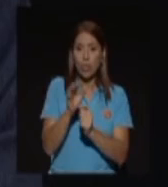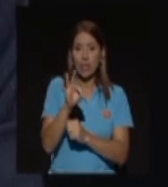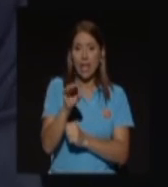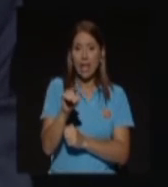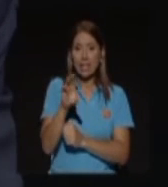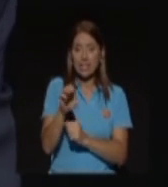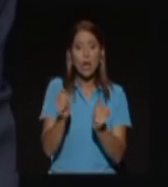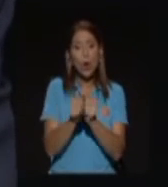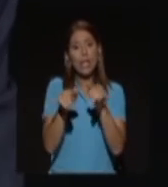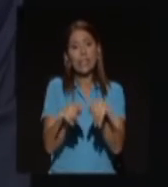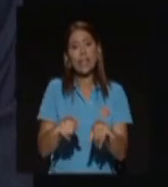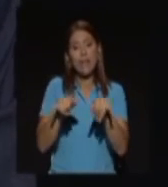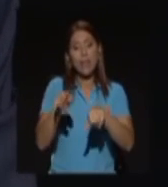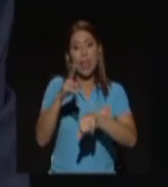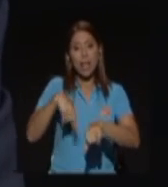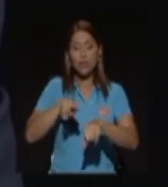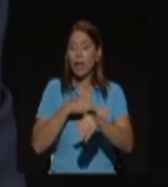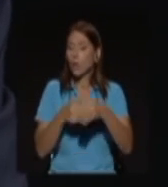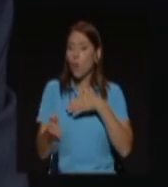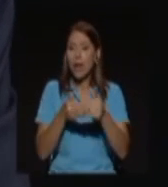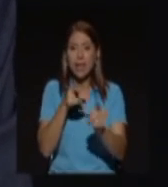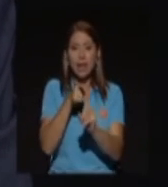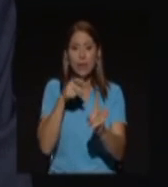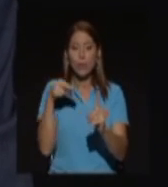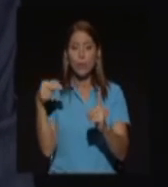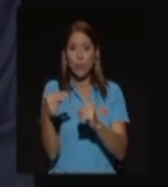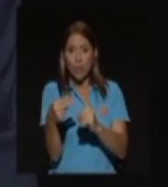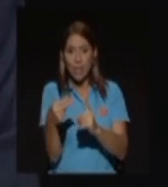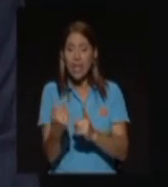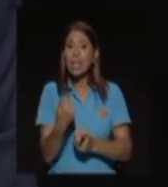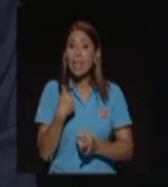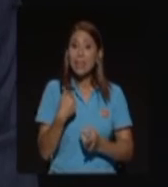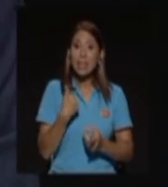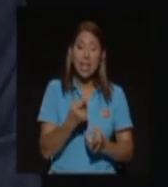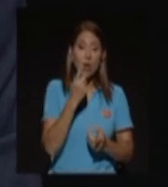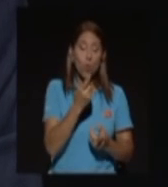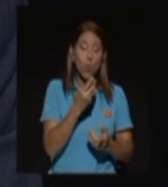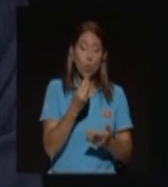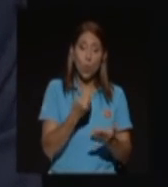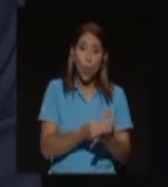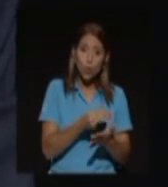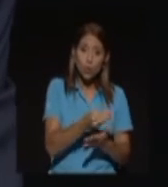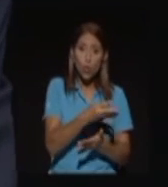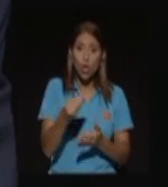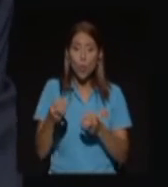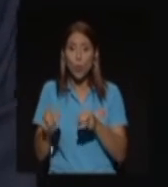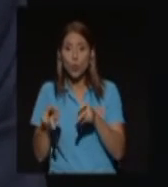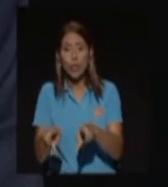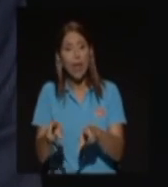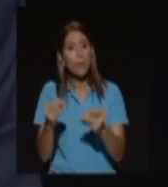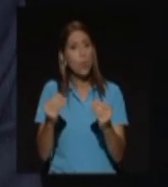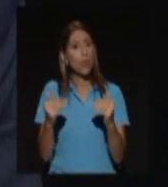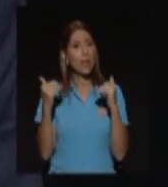estabilidad nacional, en cualquier marco, y que tiene un costo de oportunidad muy elevado, porque estamos